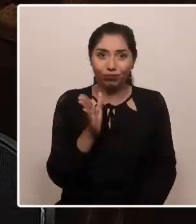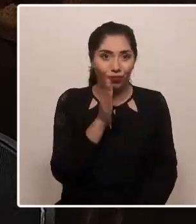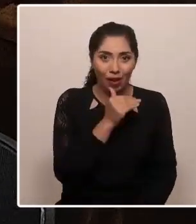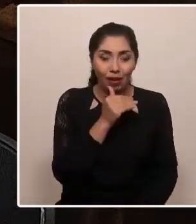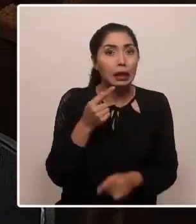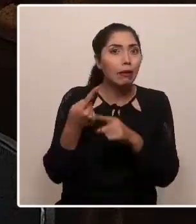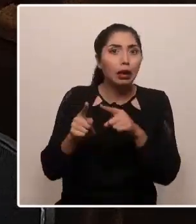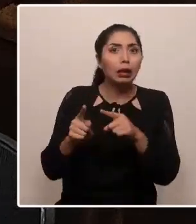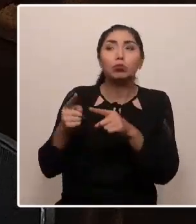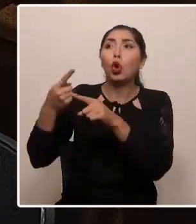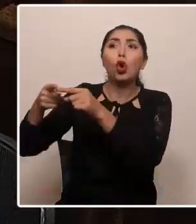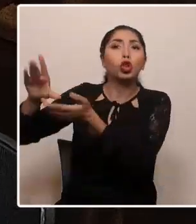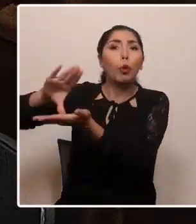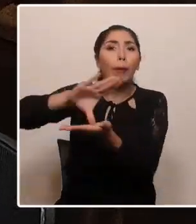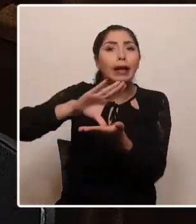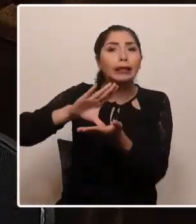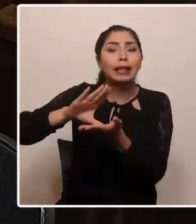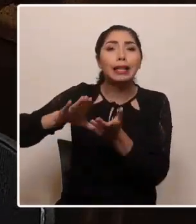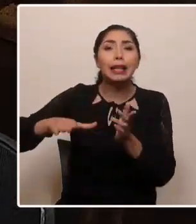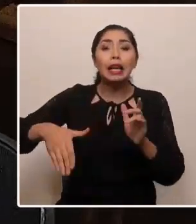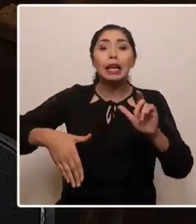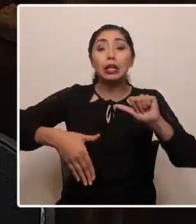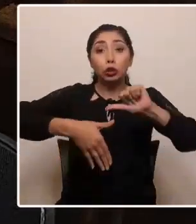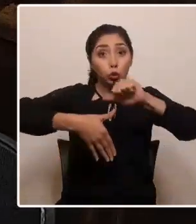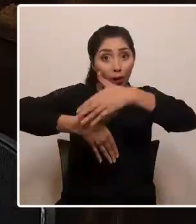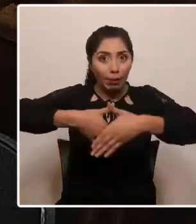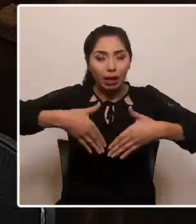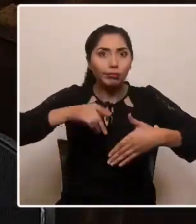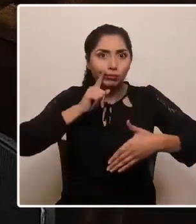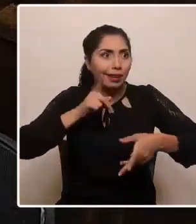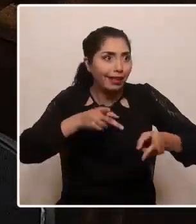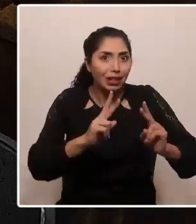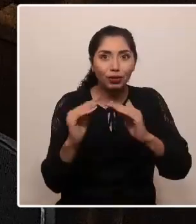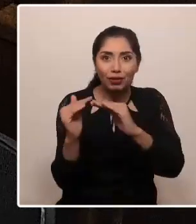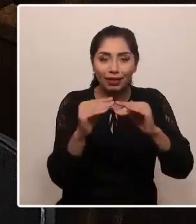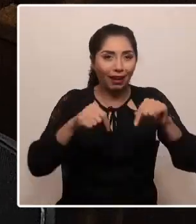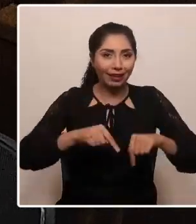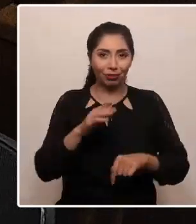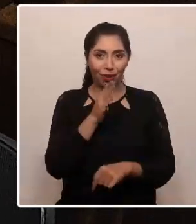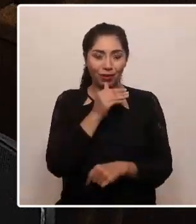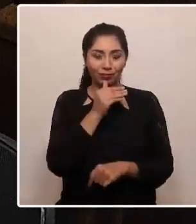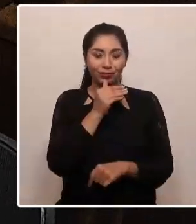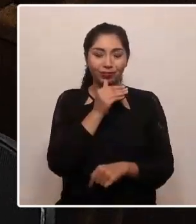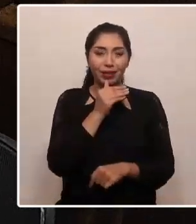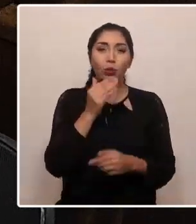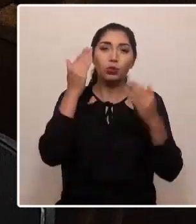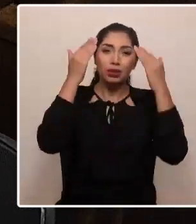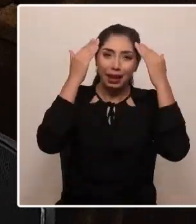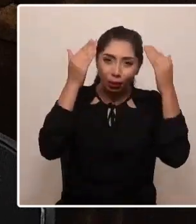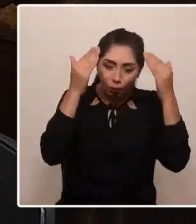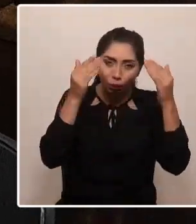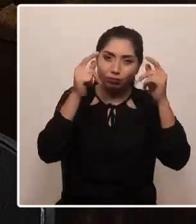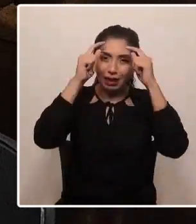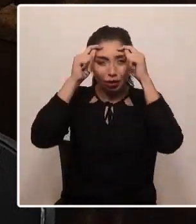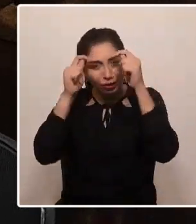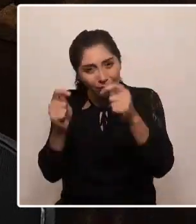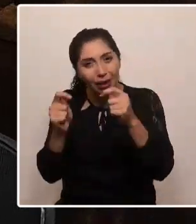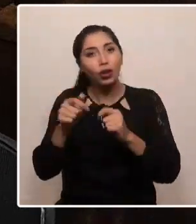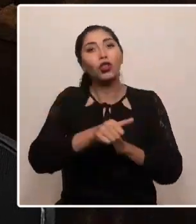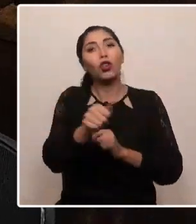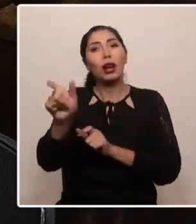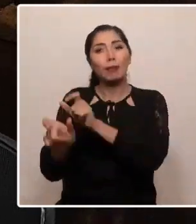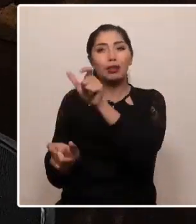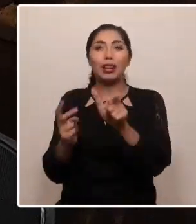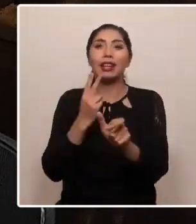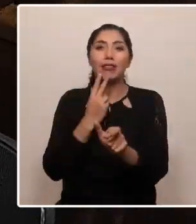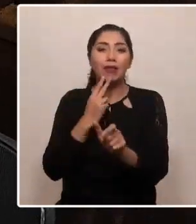de los países sudamericanos. Así que sumarme a eso y enviarle también un saludo y un reconocimiento a todos esos pobladores y pobladoras que hace muchos años